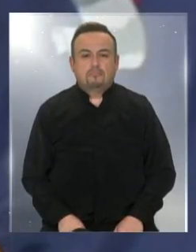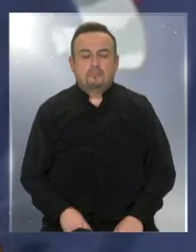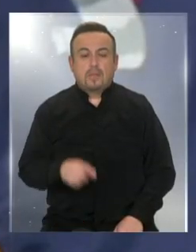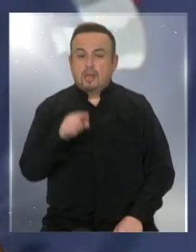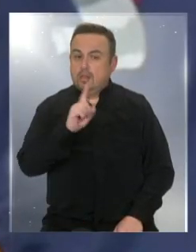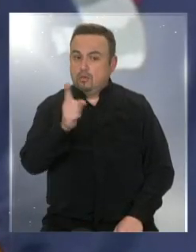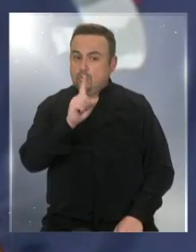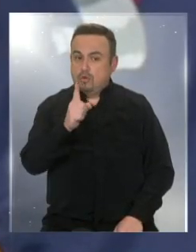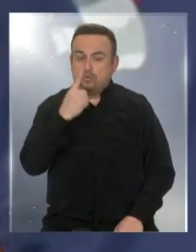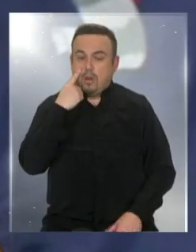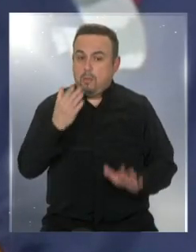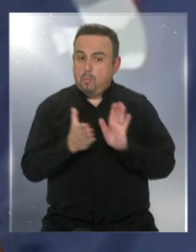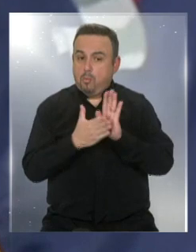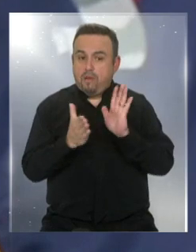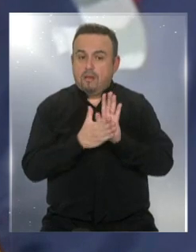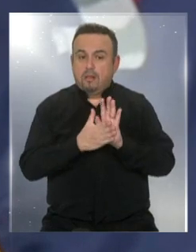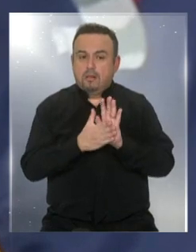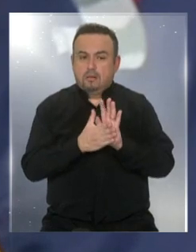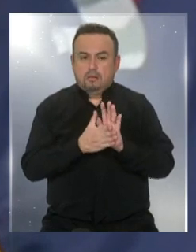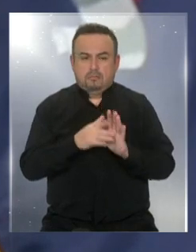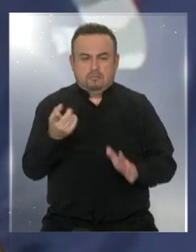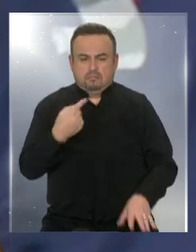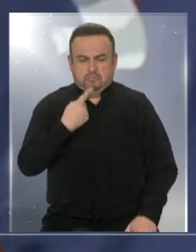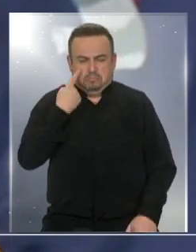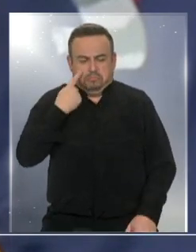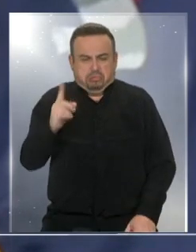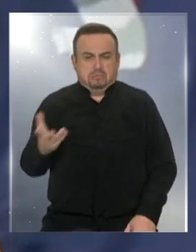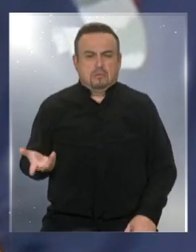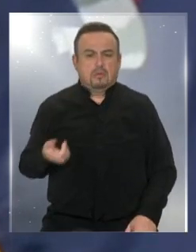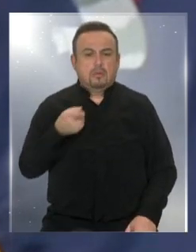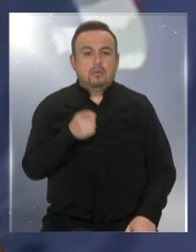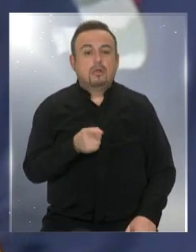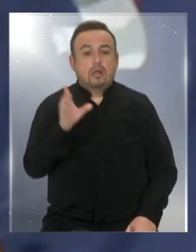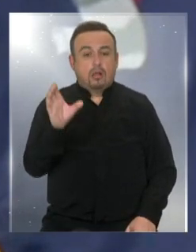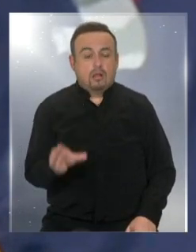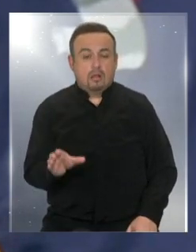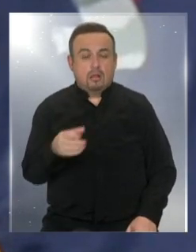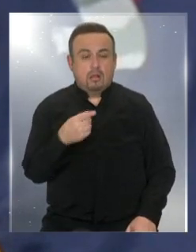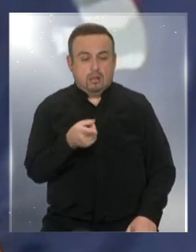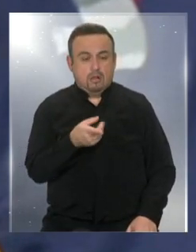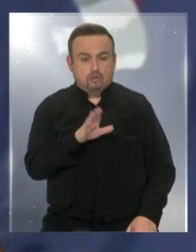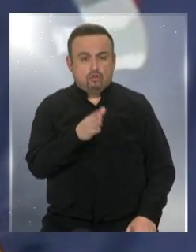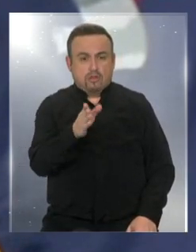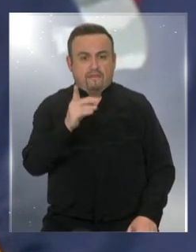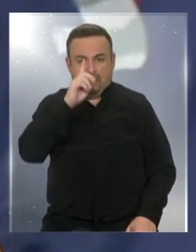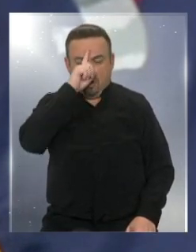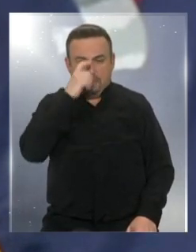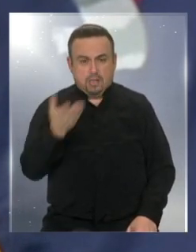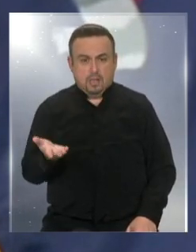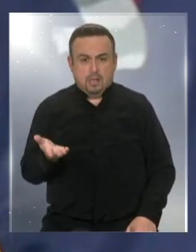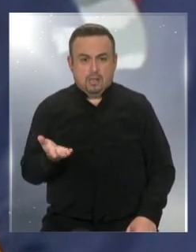es una prueba, es totalmente despectivo. Y en un momento donde el hombre todavía está en el hospital,